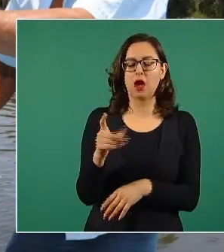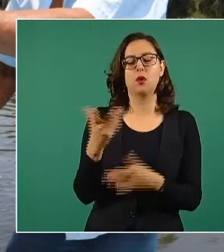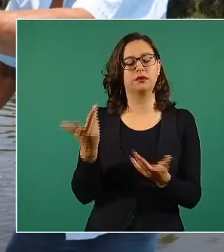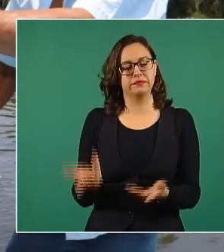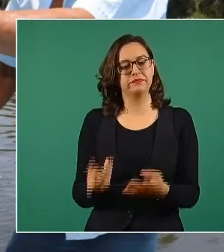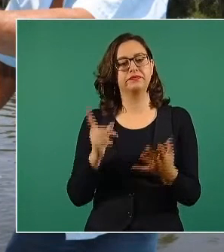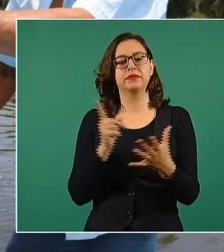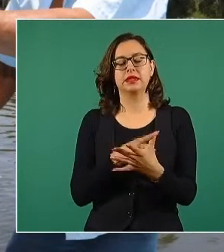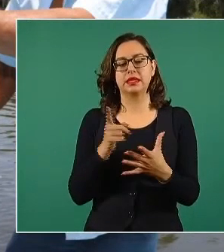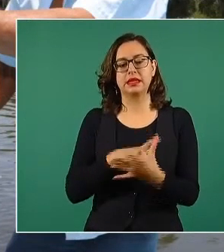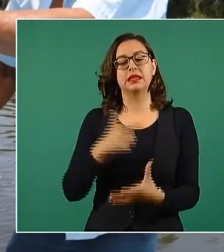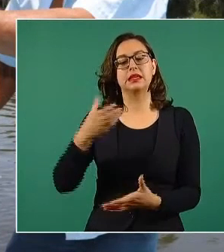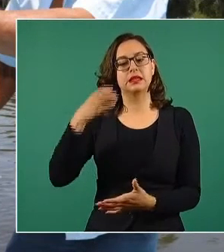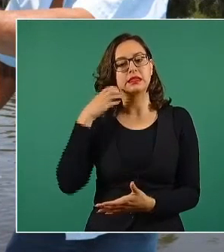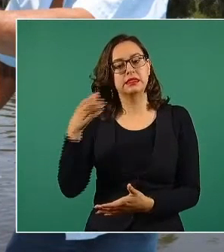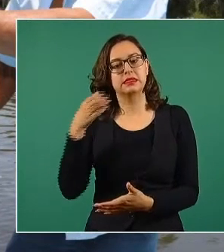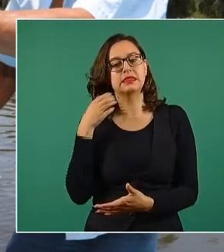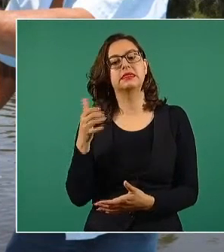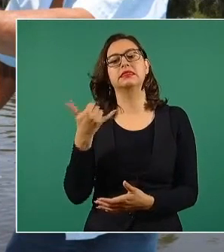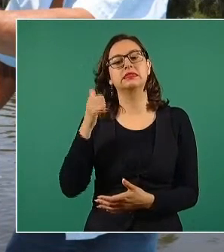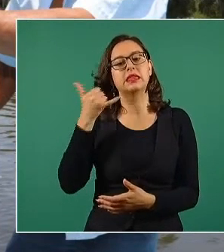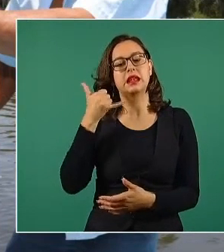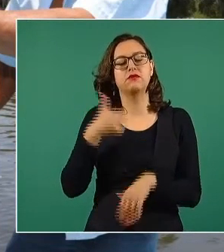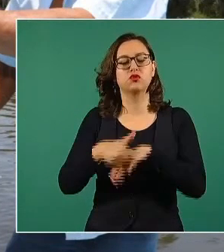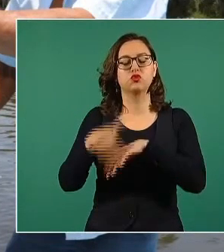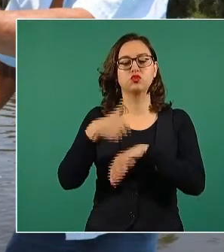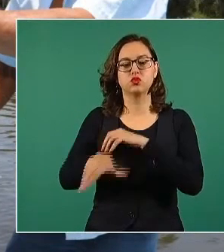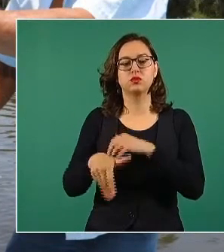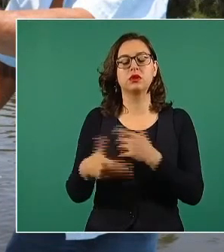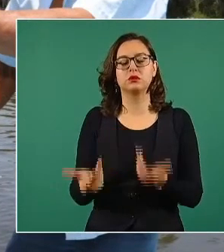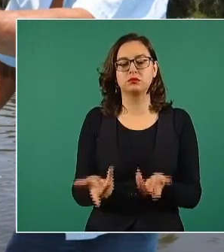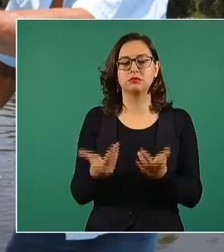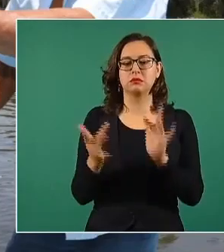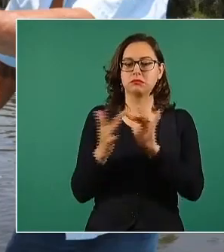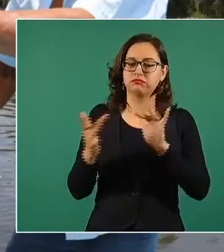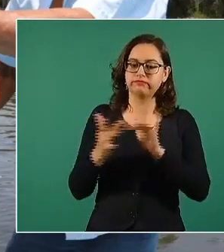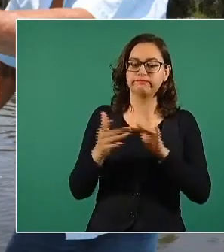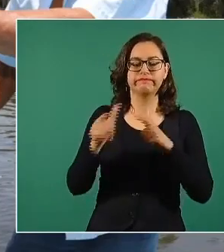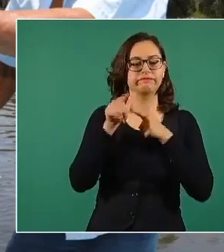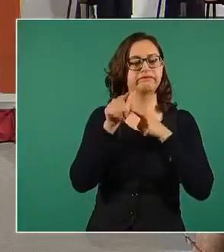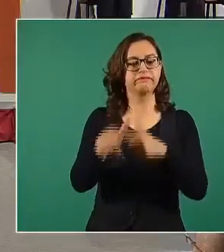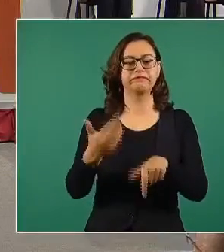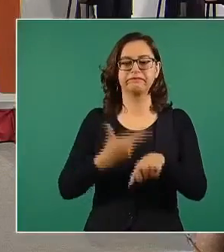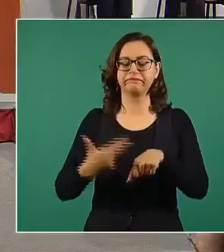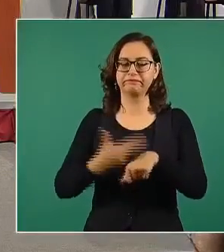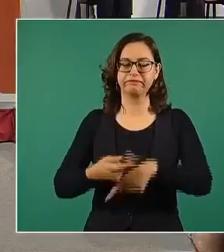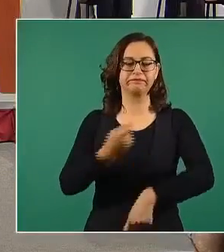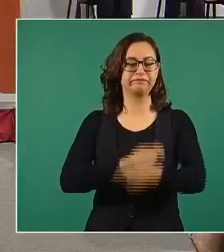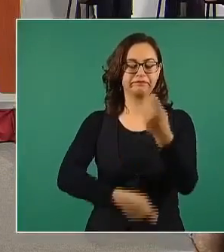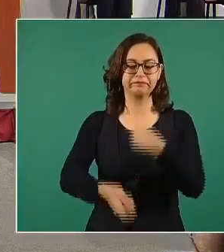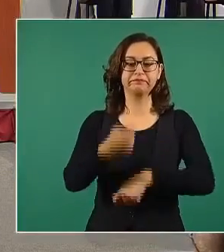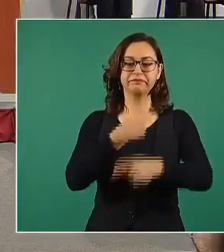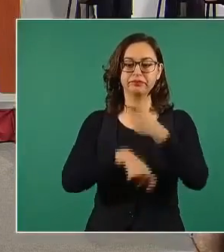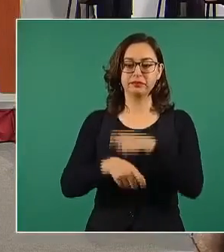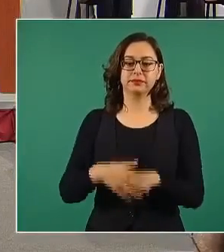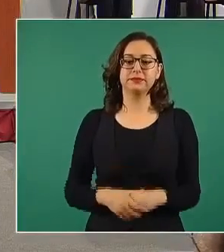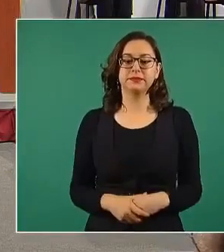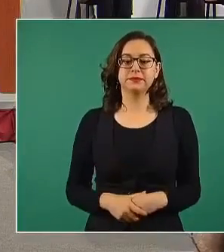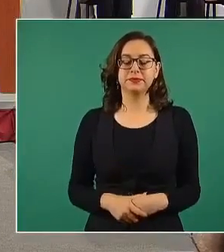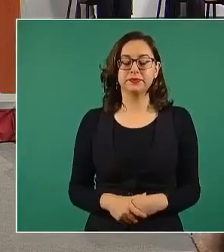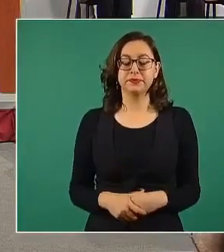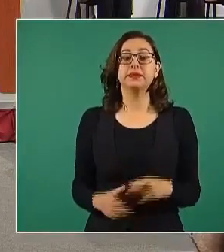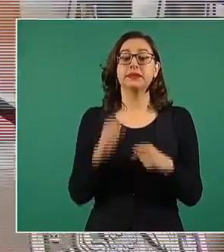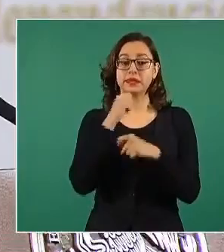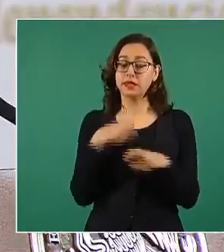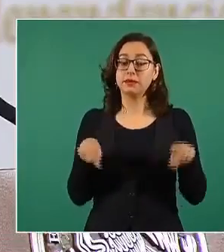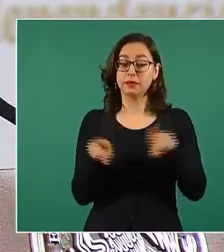mejor servicio y los mantengamos informados y darles seguimiento a su trámite. También es muy importante